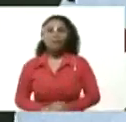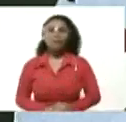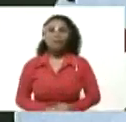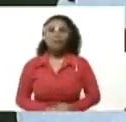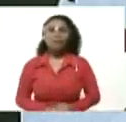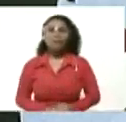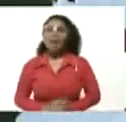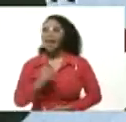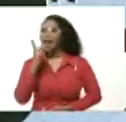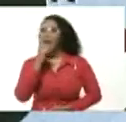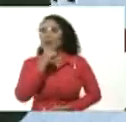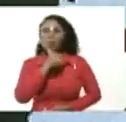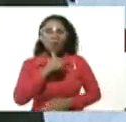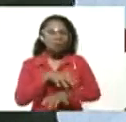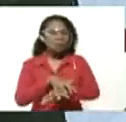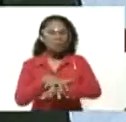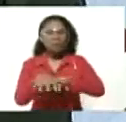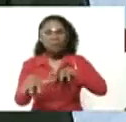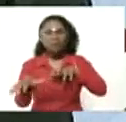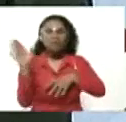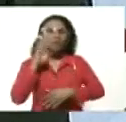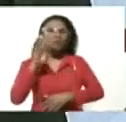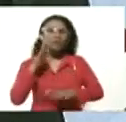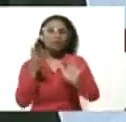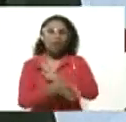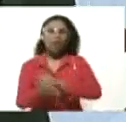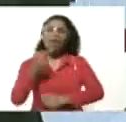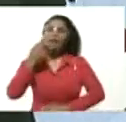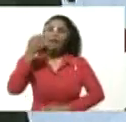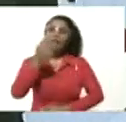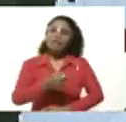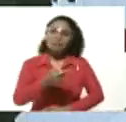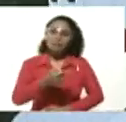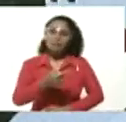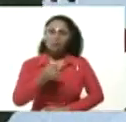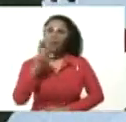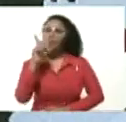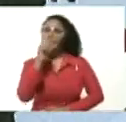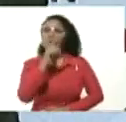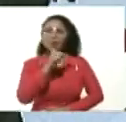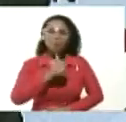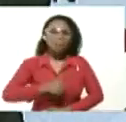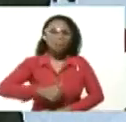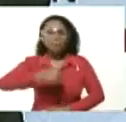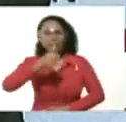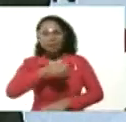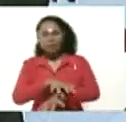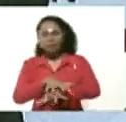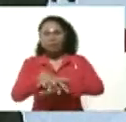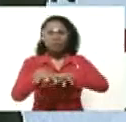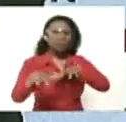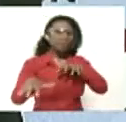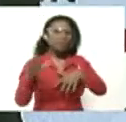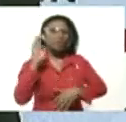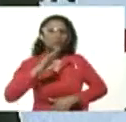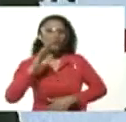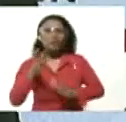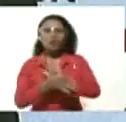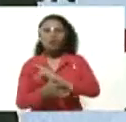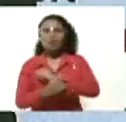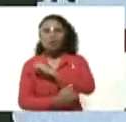No hay mayor corrupción, y hay que decirlo con la voz muy alta, no hay mayor corrupción que el aumento